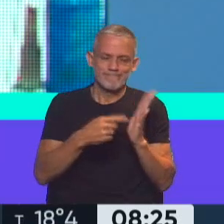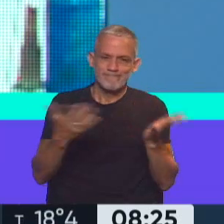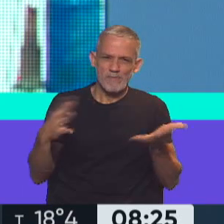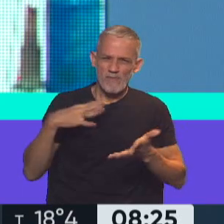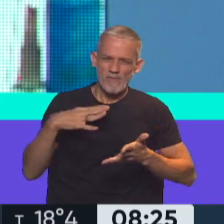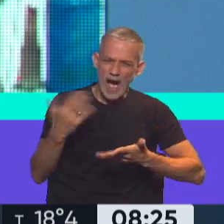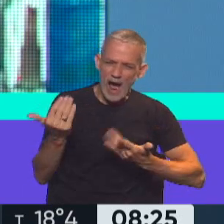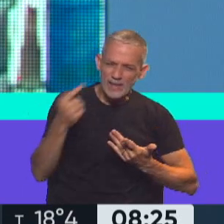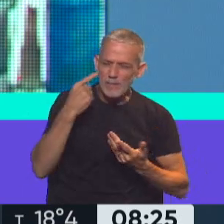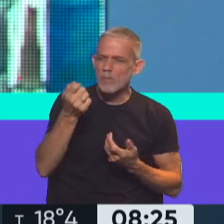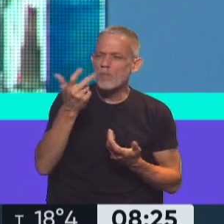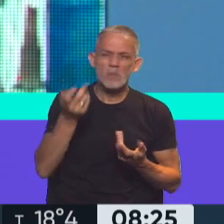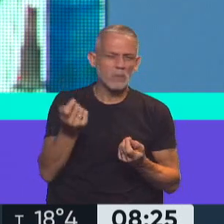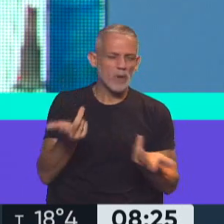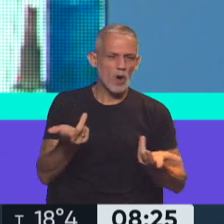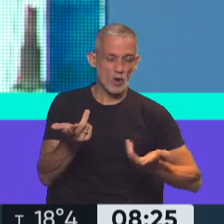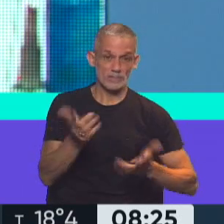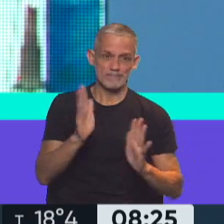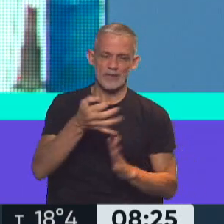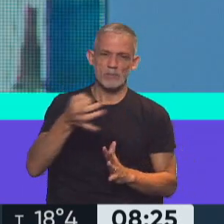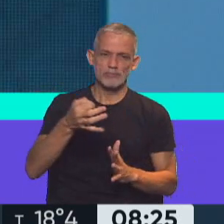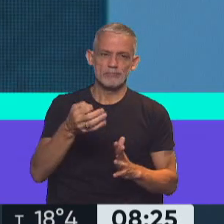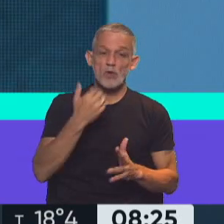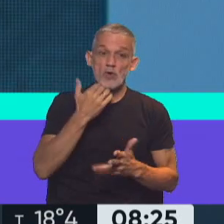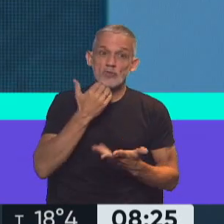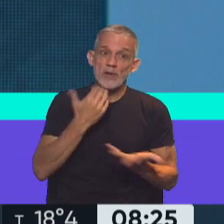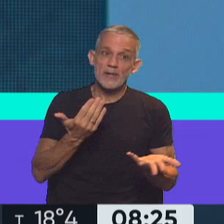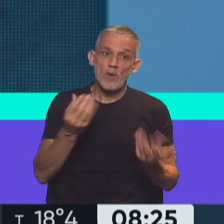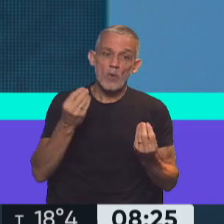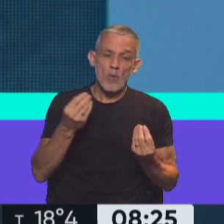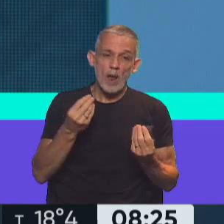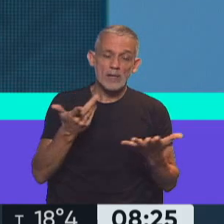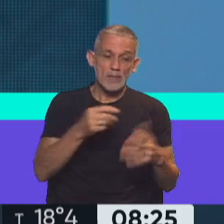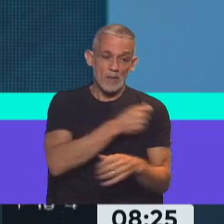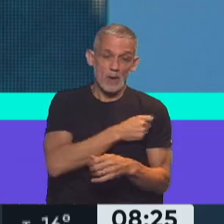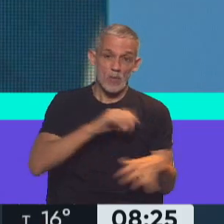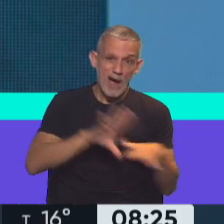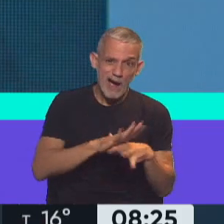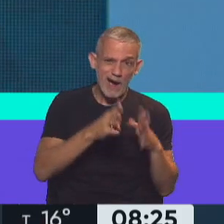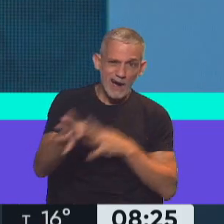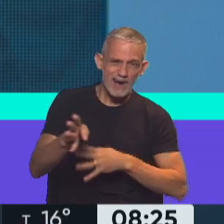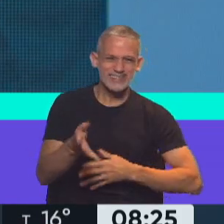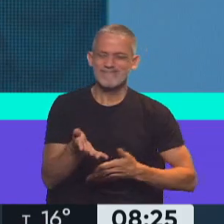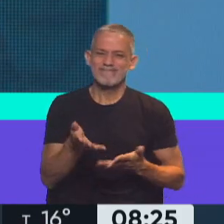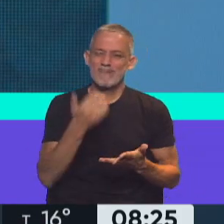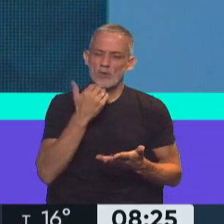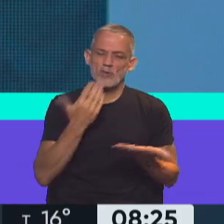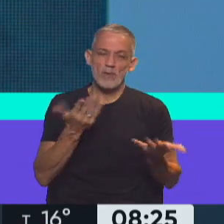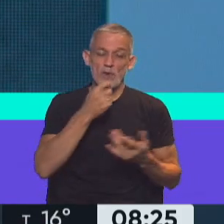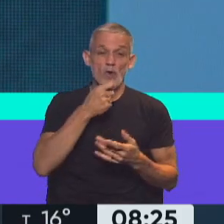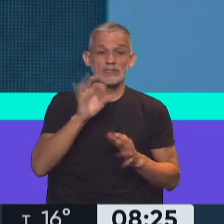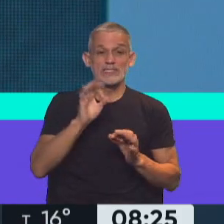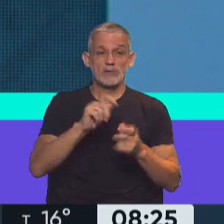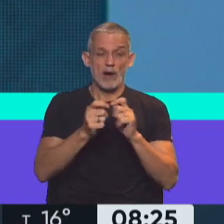información. Y es verdad, todavía no sabemos cuál es la efectividad que tienen las vacunas frente a esta variante, o si esta variante